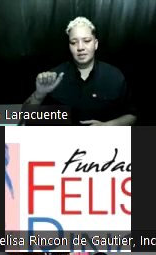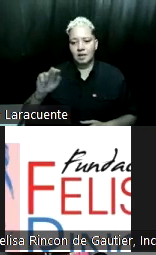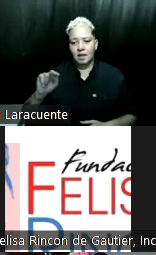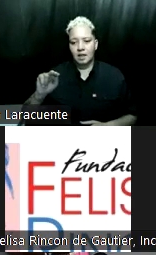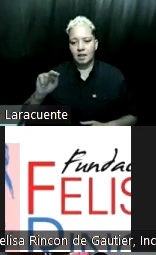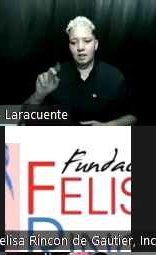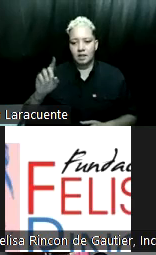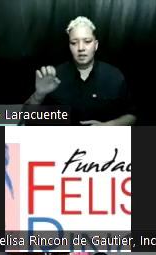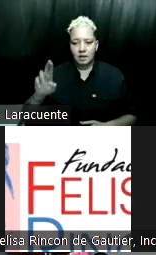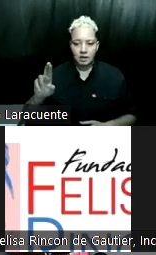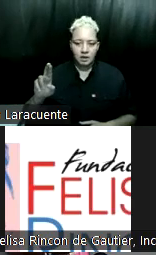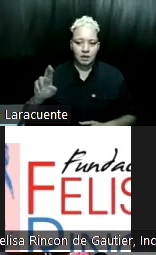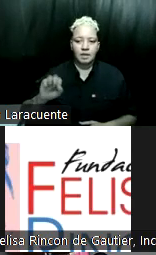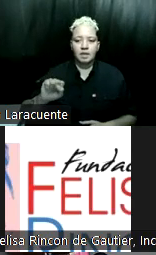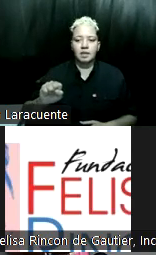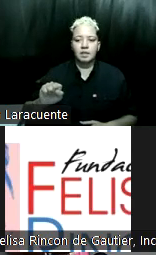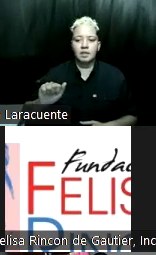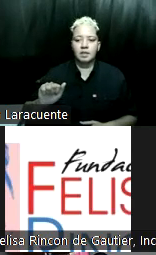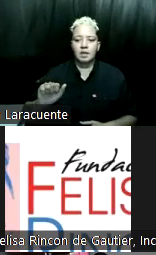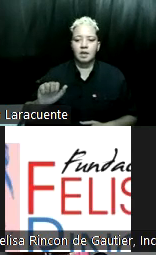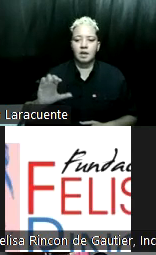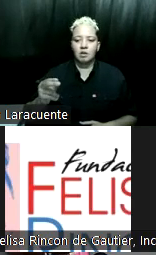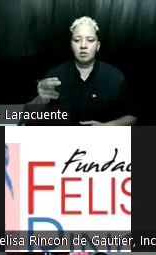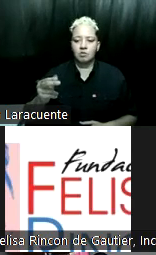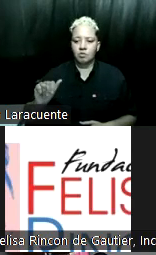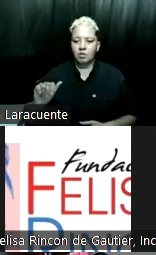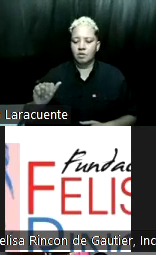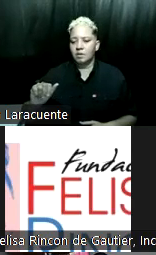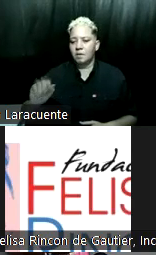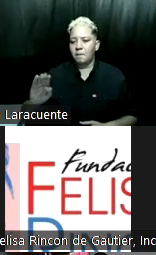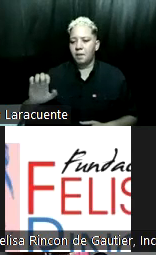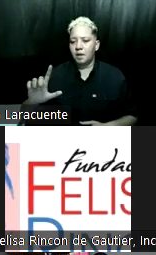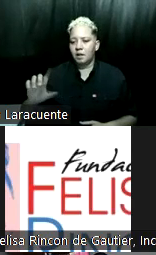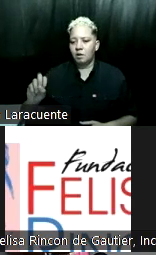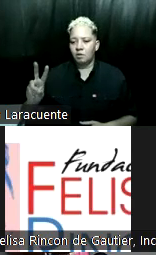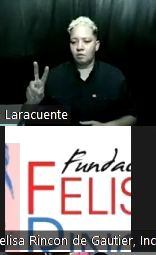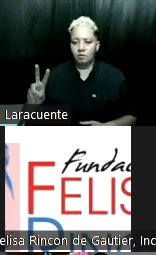Belov fue el que anotó el canasto final, ¿verdad?